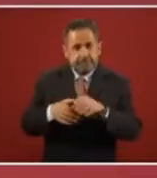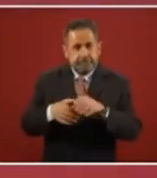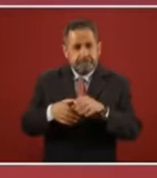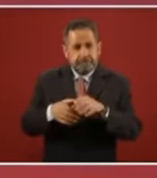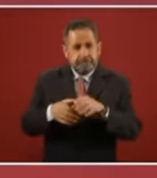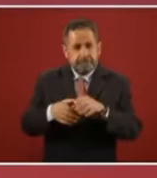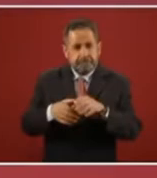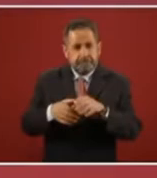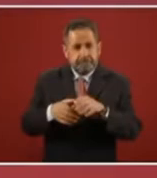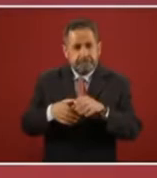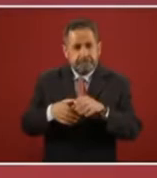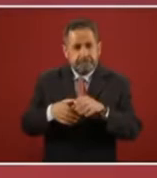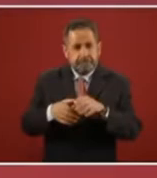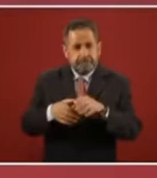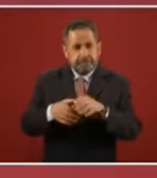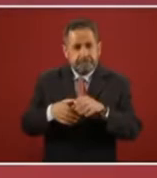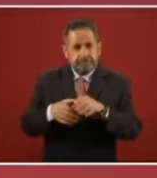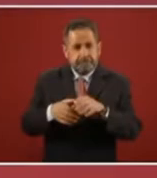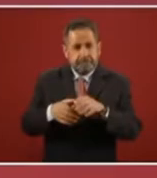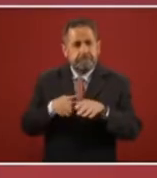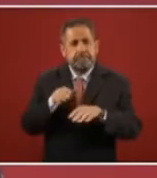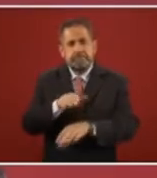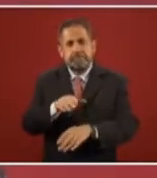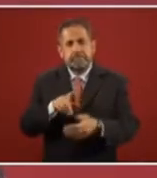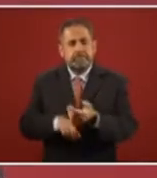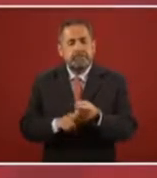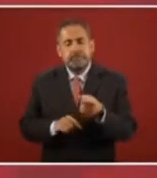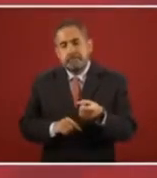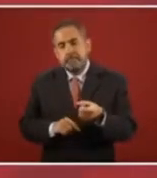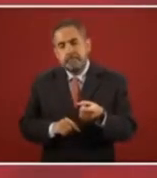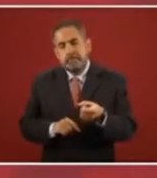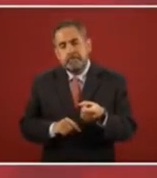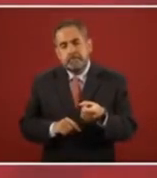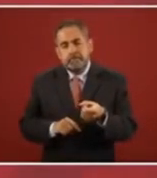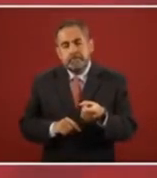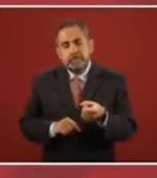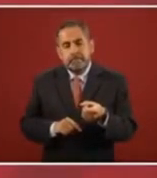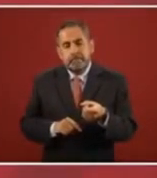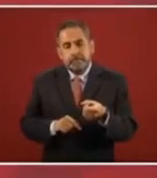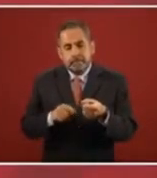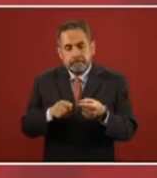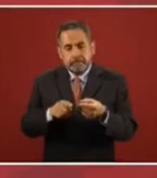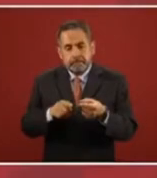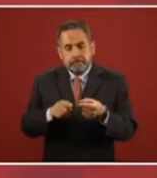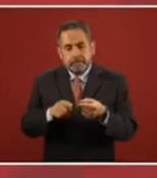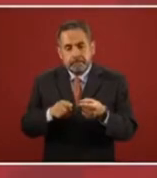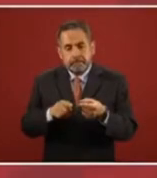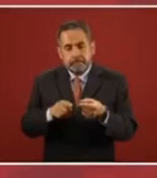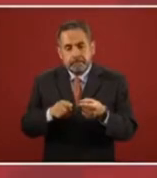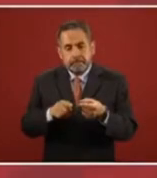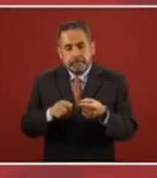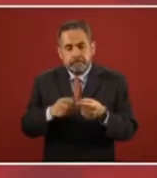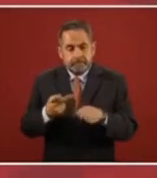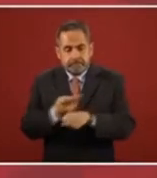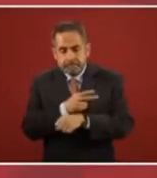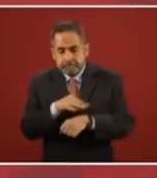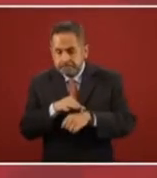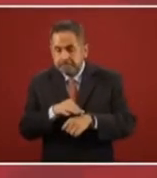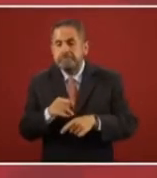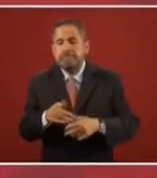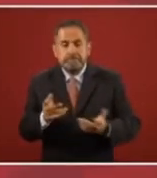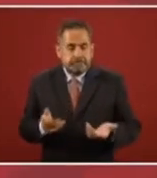en dejaste bien agreement recording los hechos de accións